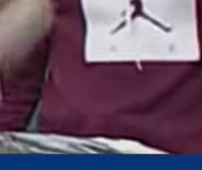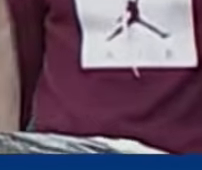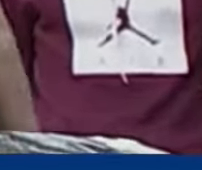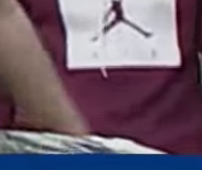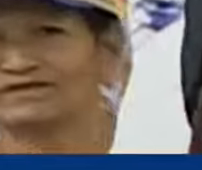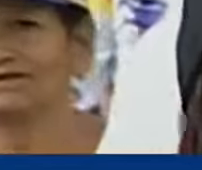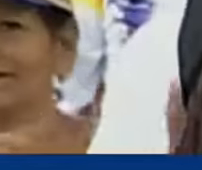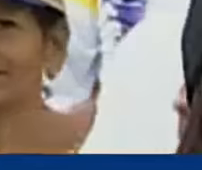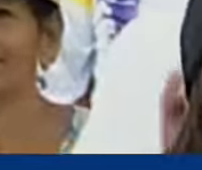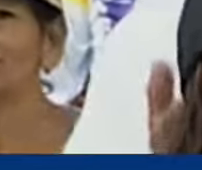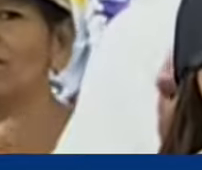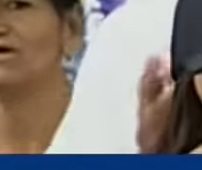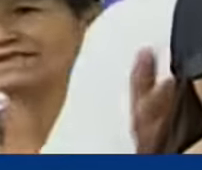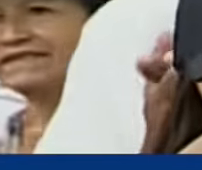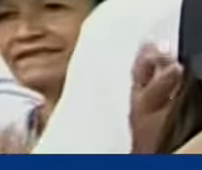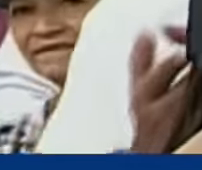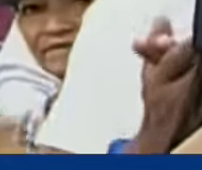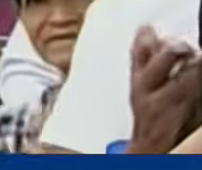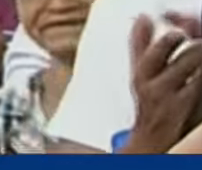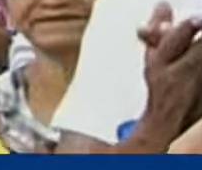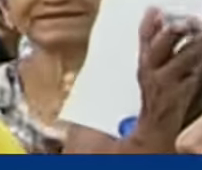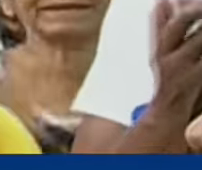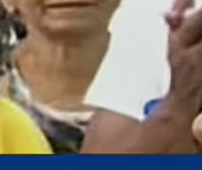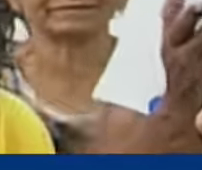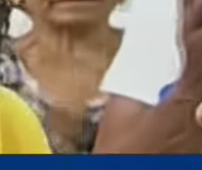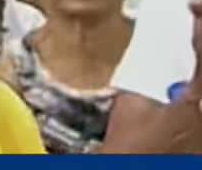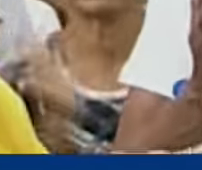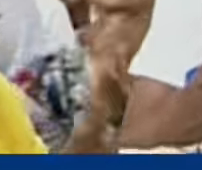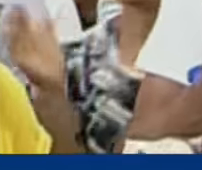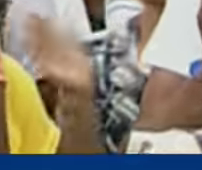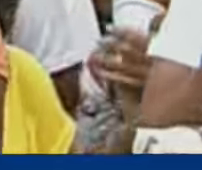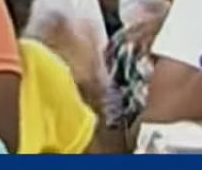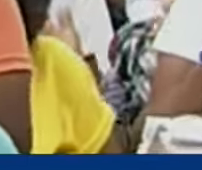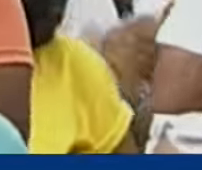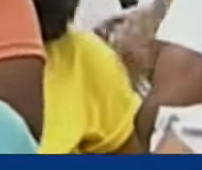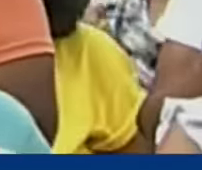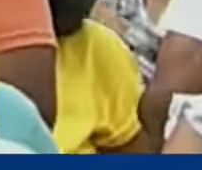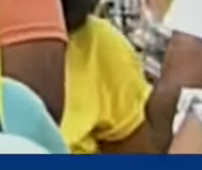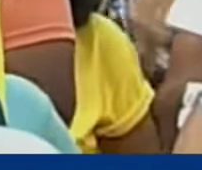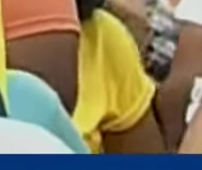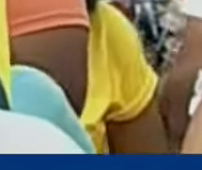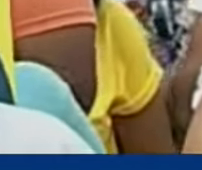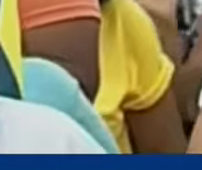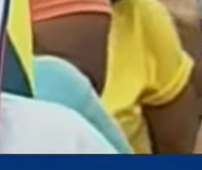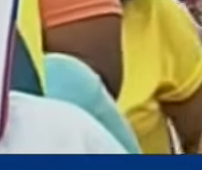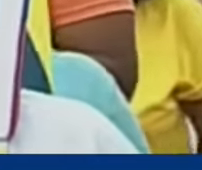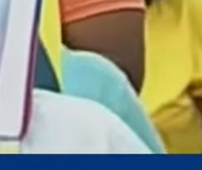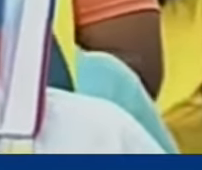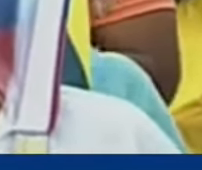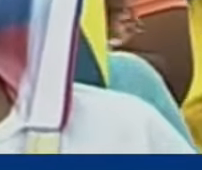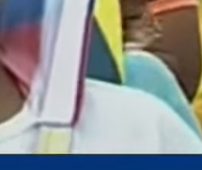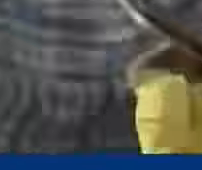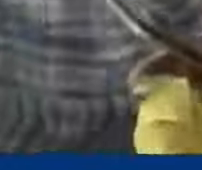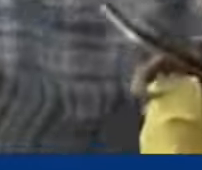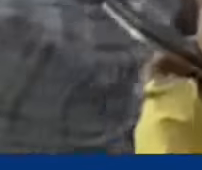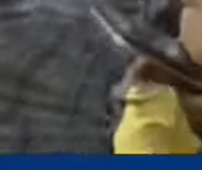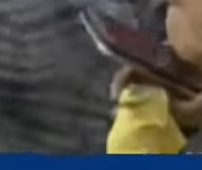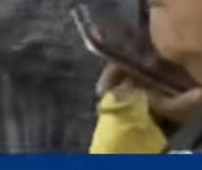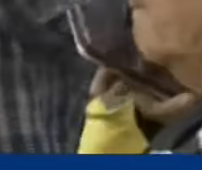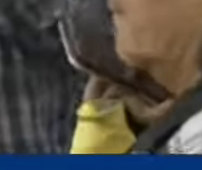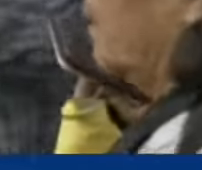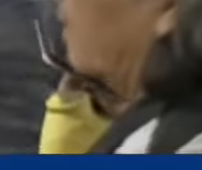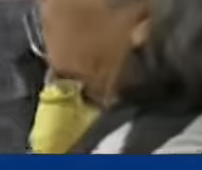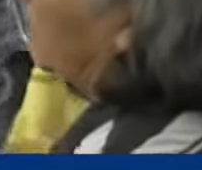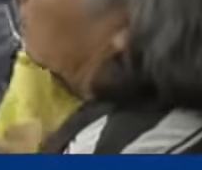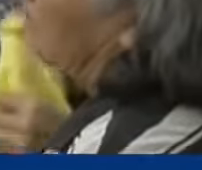verdecita. Todos los poderes que atesoro yo, todos los poderes que atesoro yo. Me los dio mi